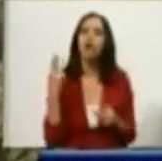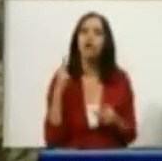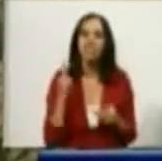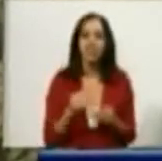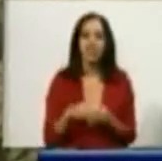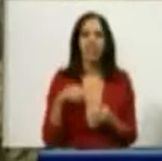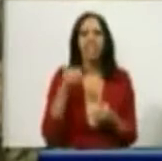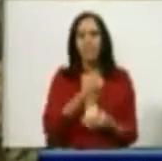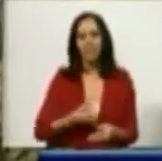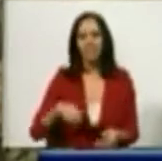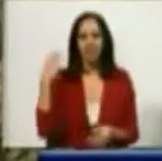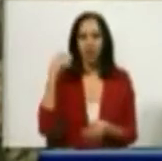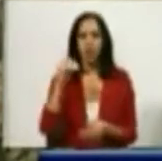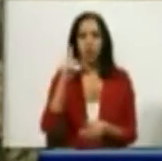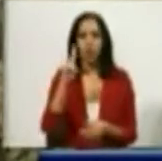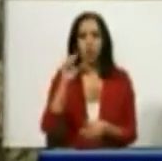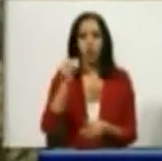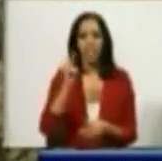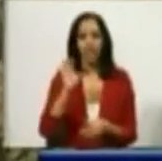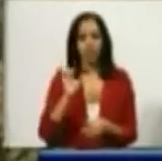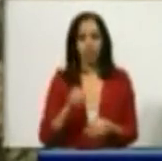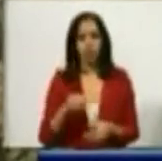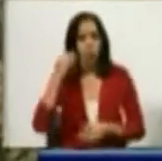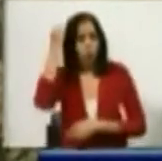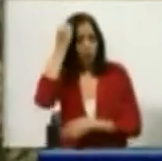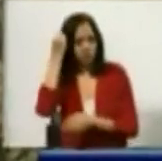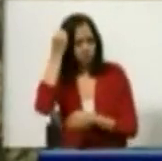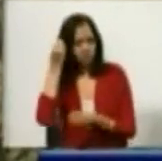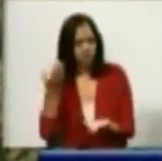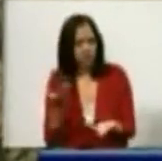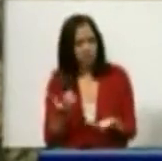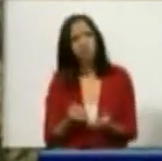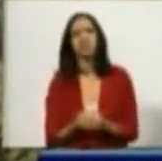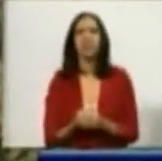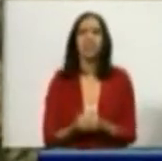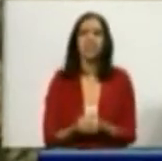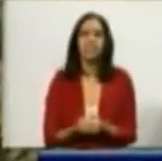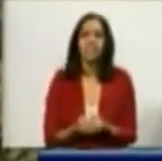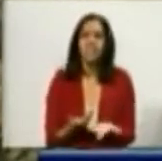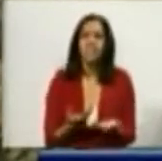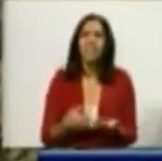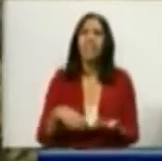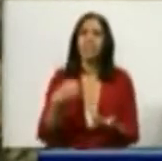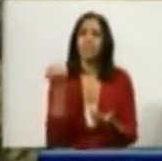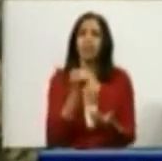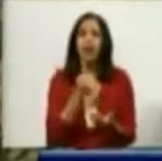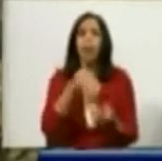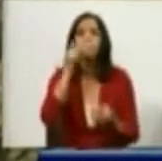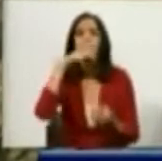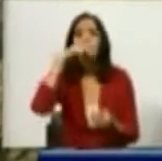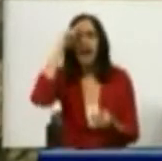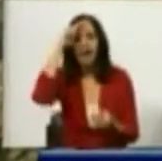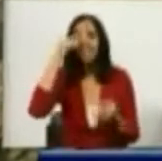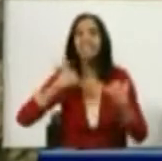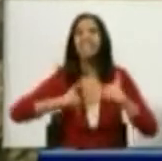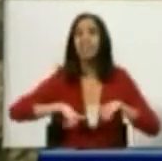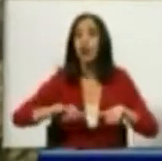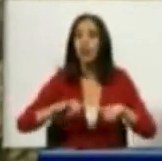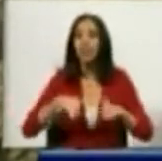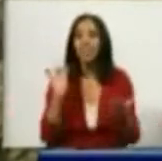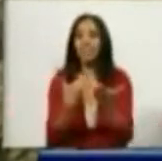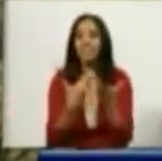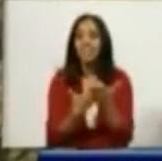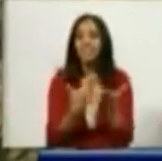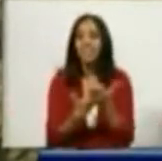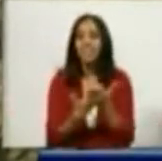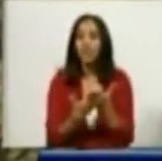de Duque ustedes Creen que envenenaron a padre y a hijo que eran testigos en el caso